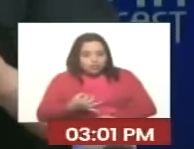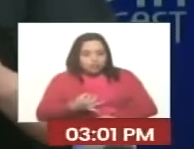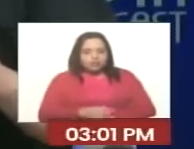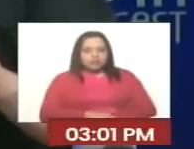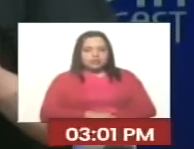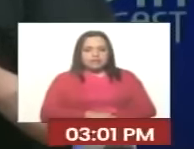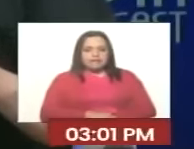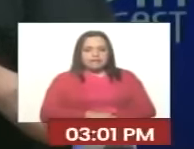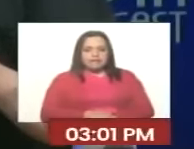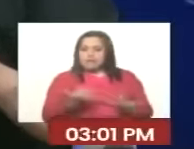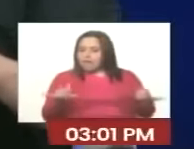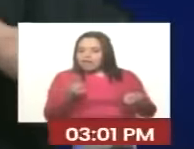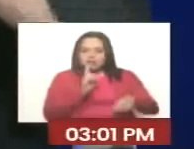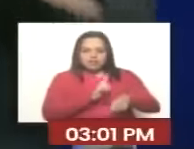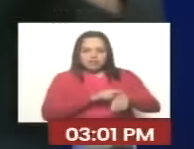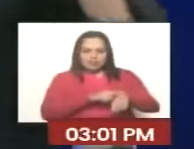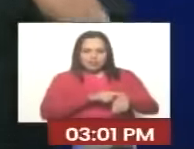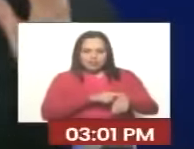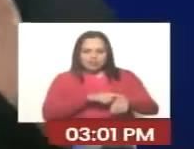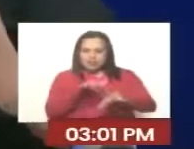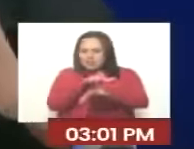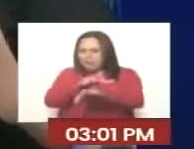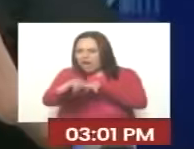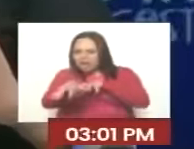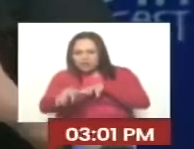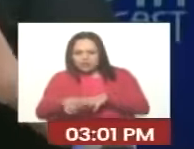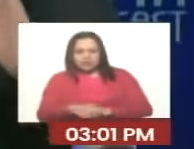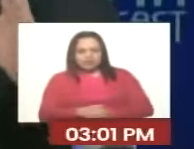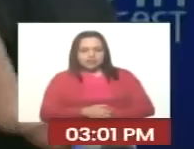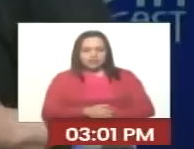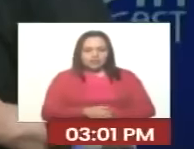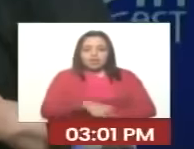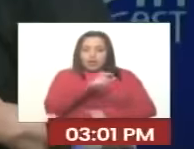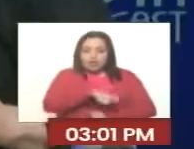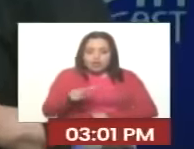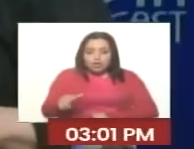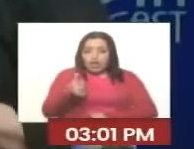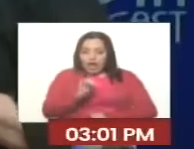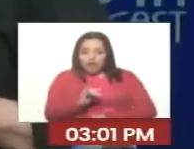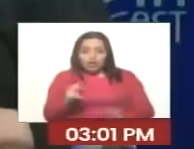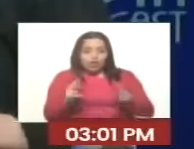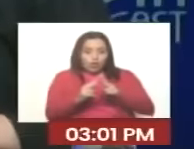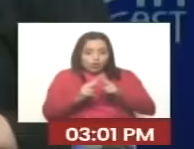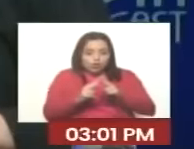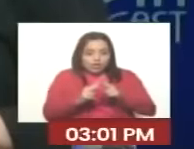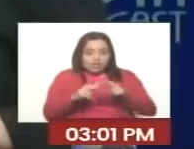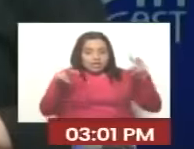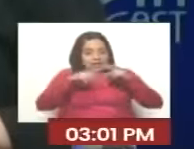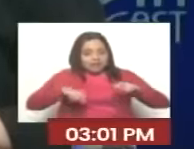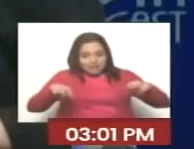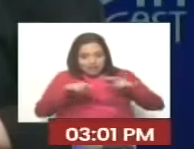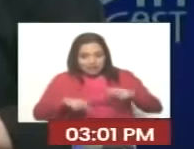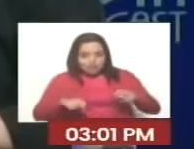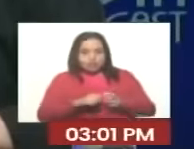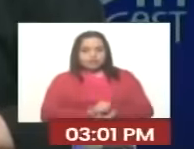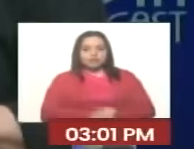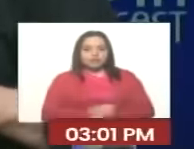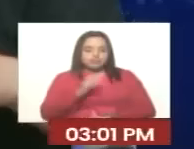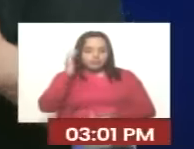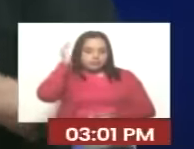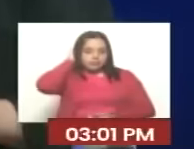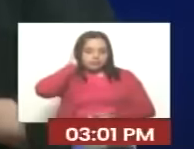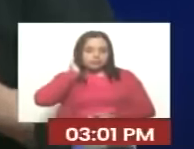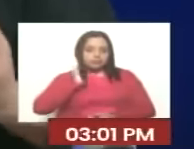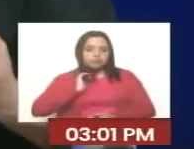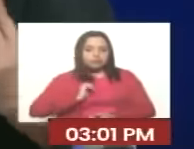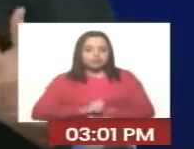esta altura, la gran mayoría de quienes han seguido este caso, de quienes han sido seguidores a Cancerbero y su arte, y